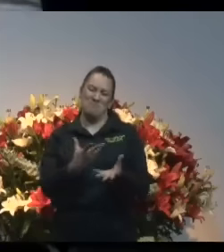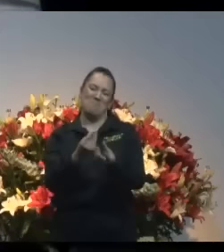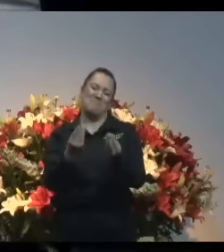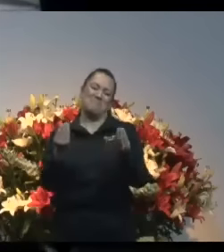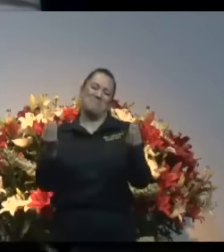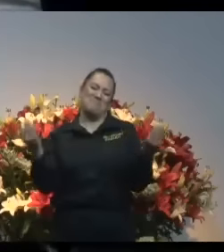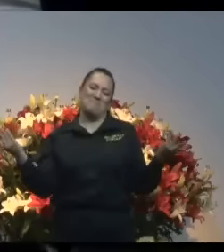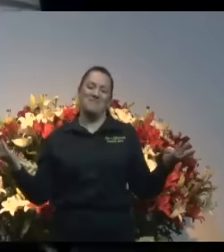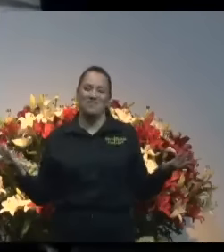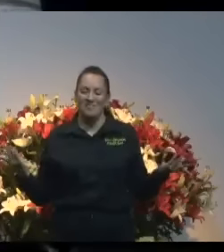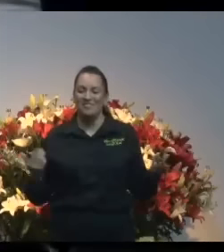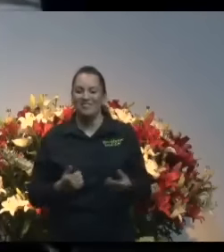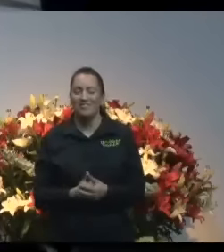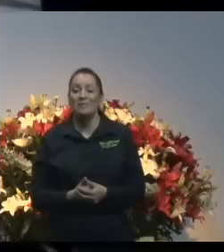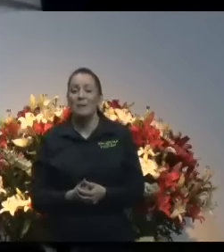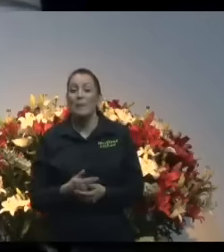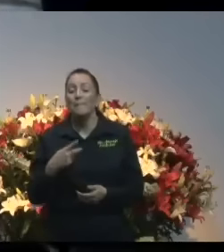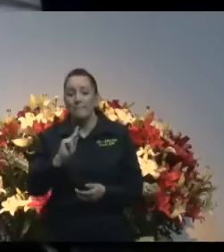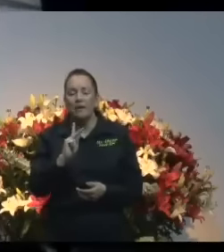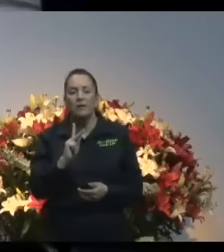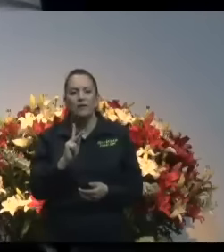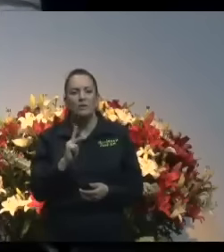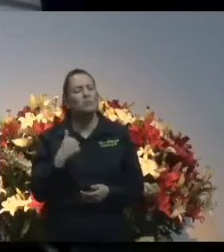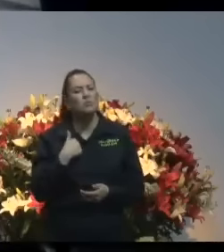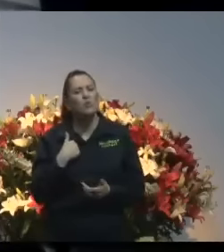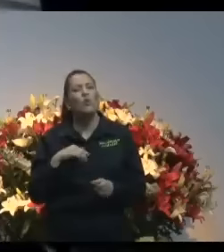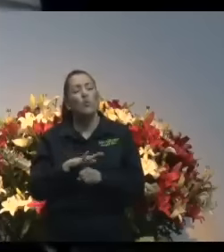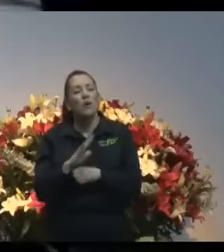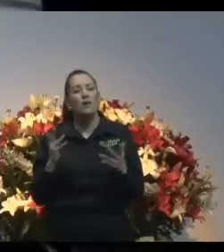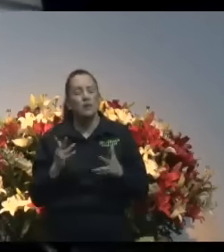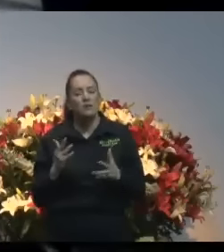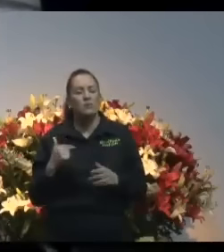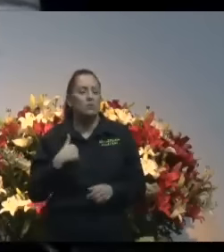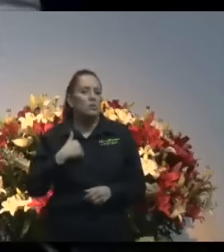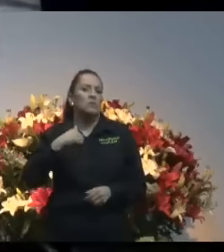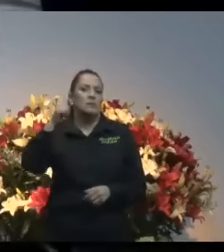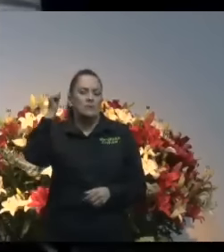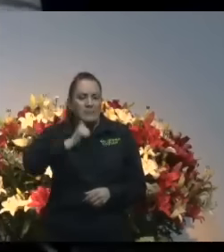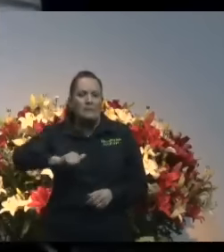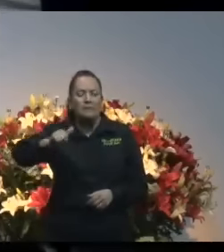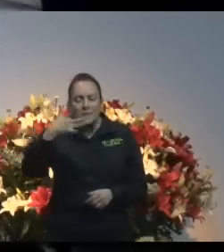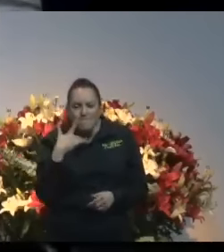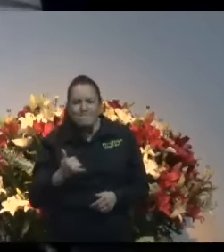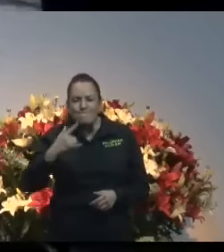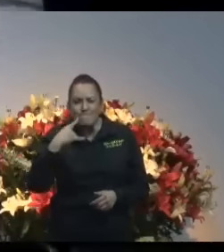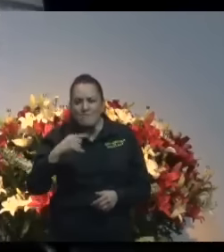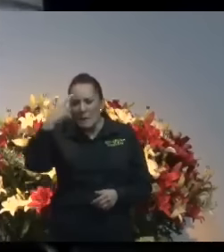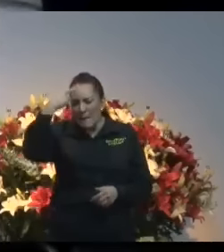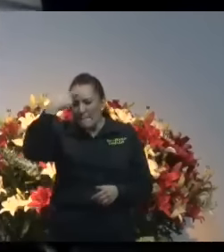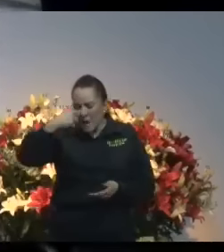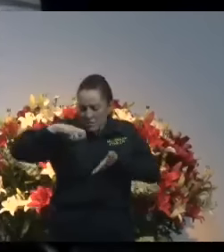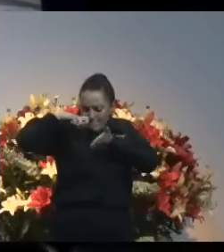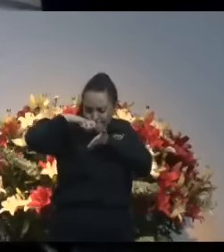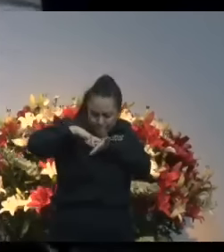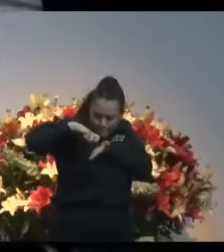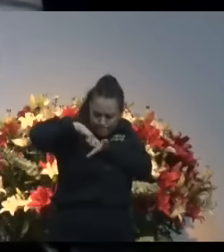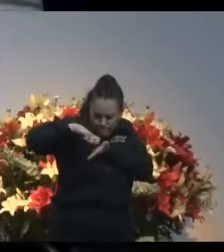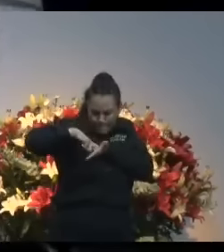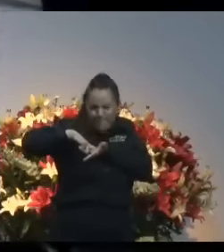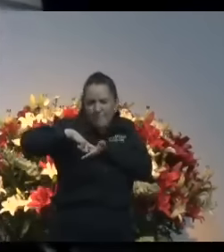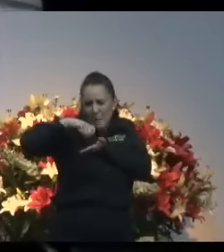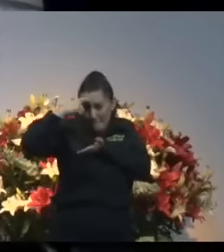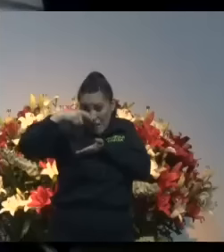muchísimos. Pero siempre trato de corregir, de mejorar, de ser